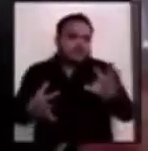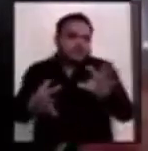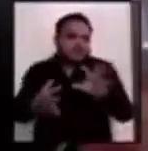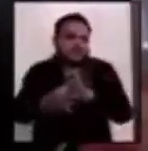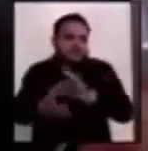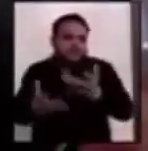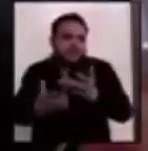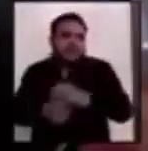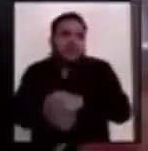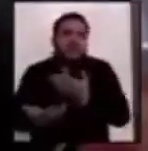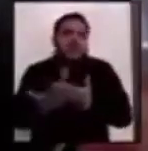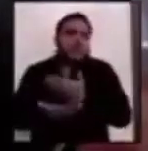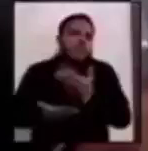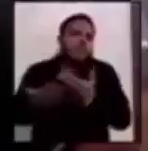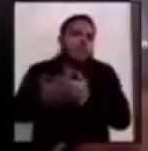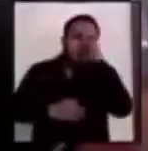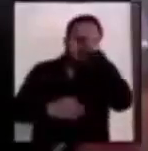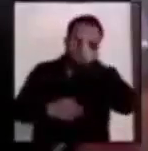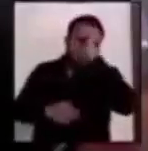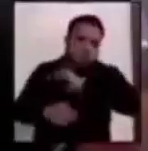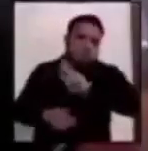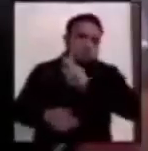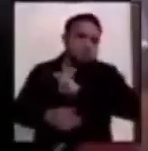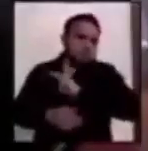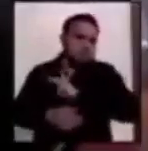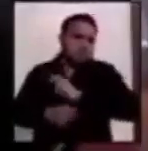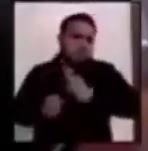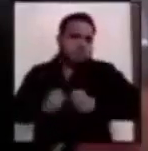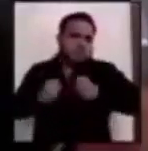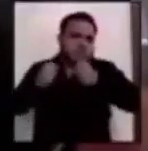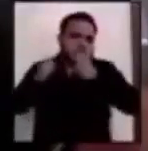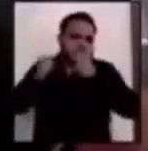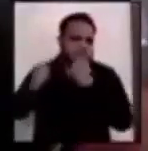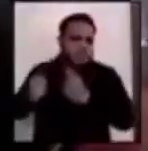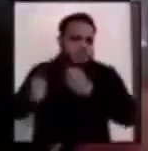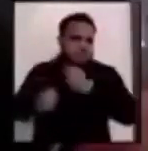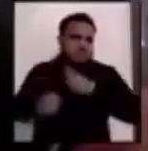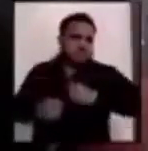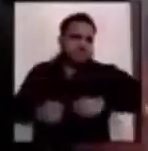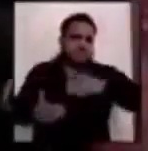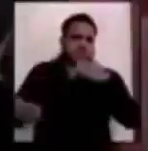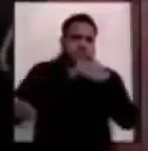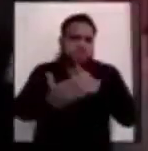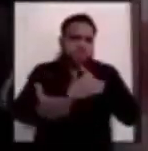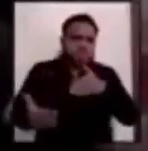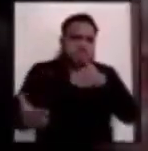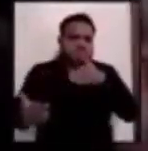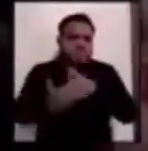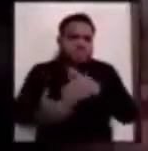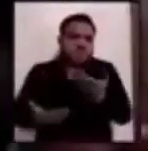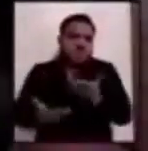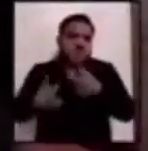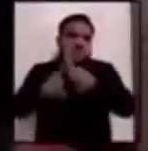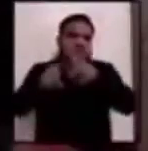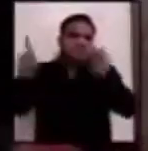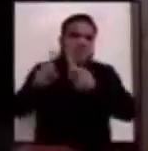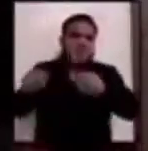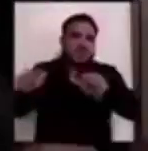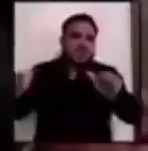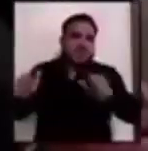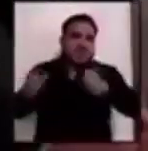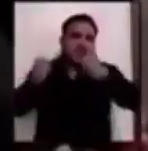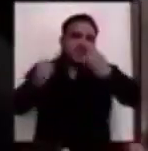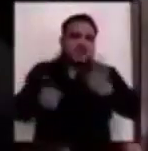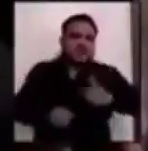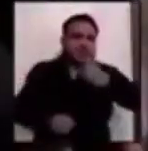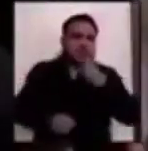experiencias que nos hacen más fuertes que afrontamos los retos del presente la paz y la seguridad como el